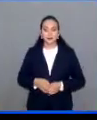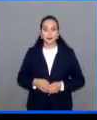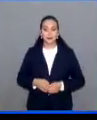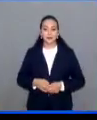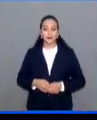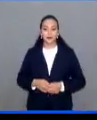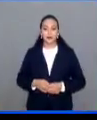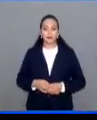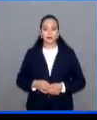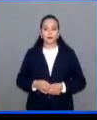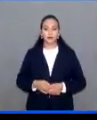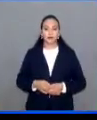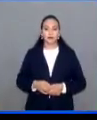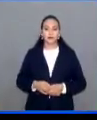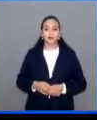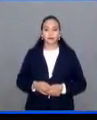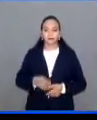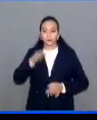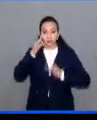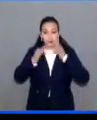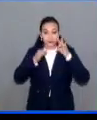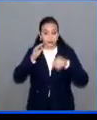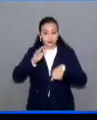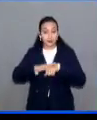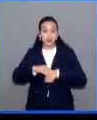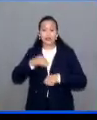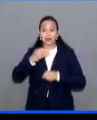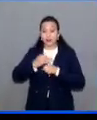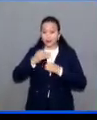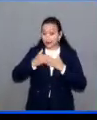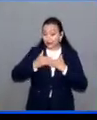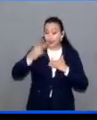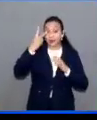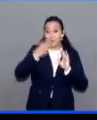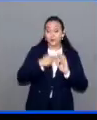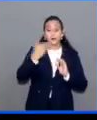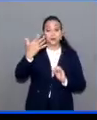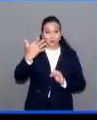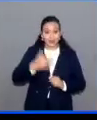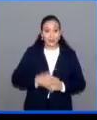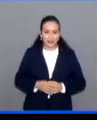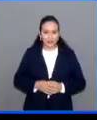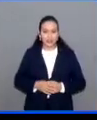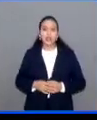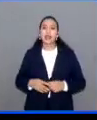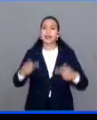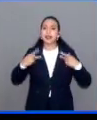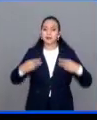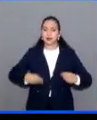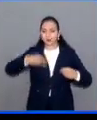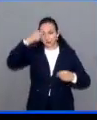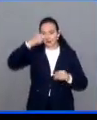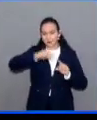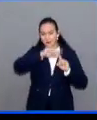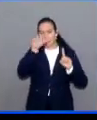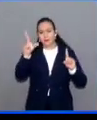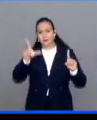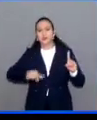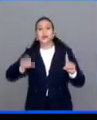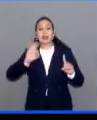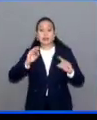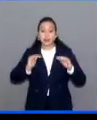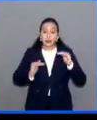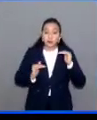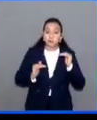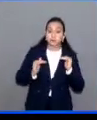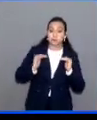En más noticias, de aquí hasta el año 2050, la población en la Ciudad de México registrará un aumento. Se informó